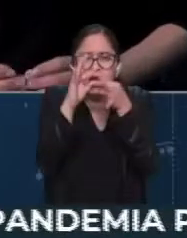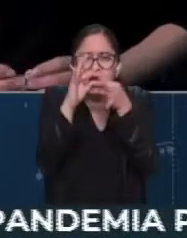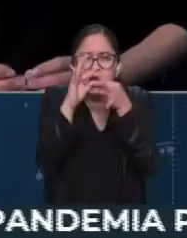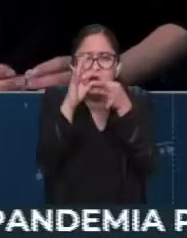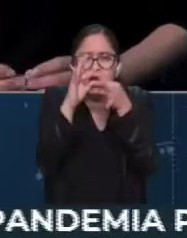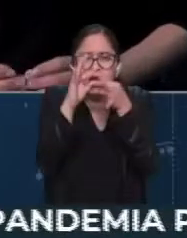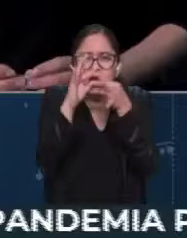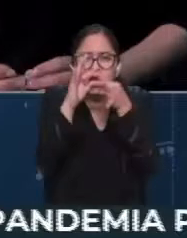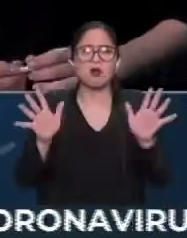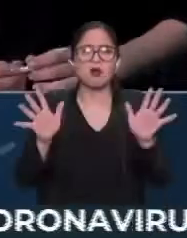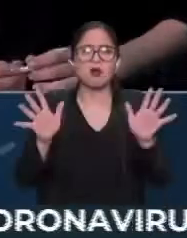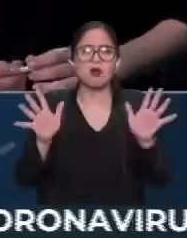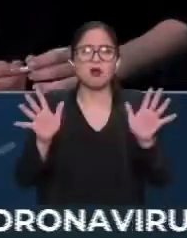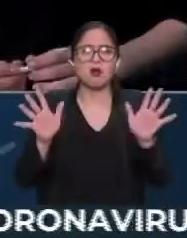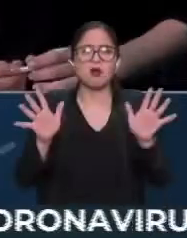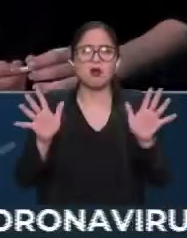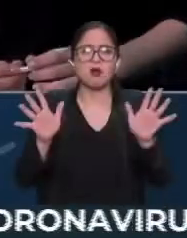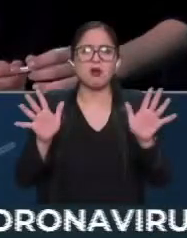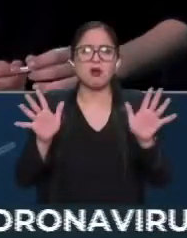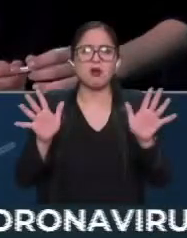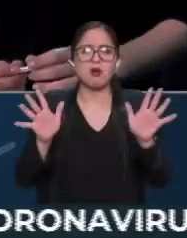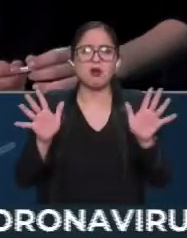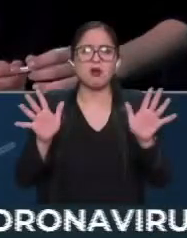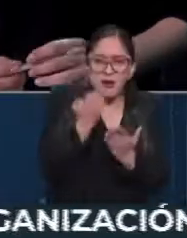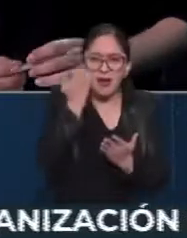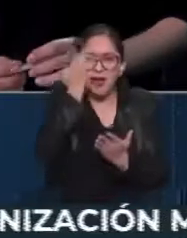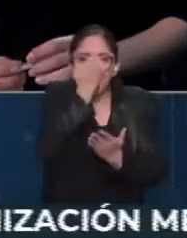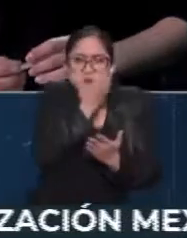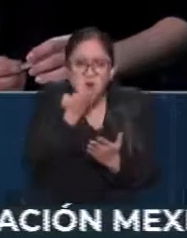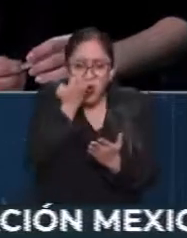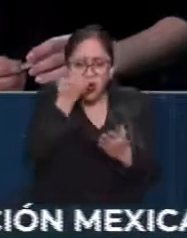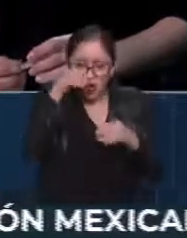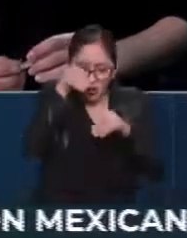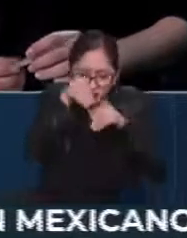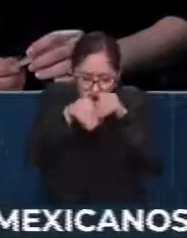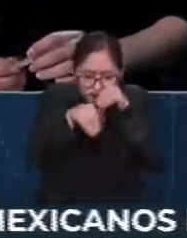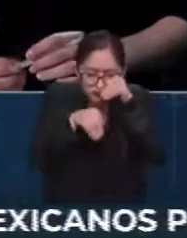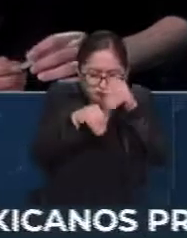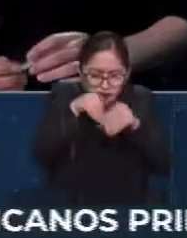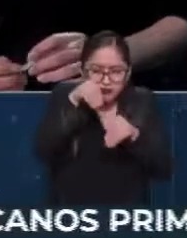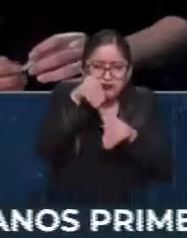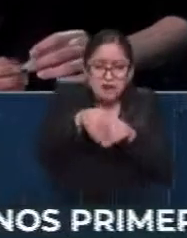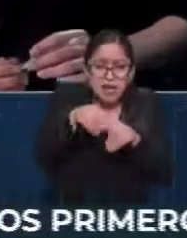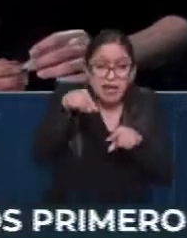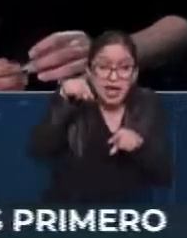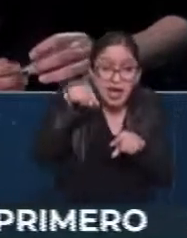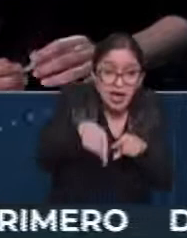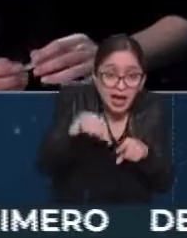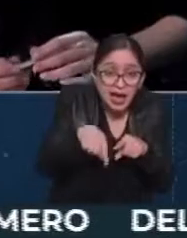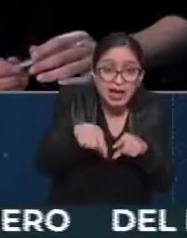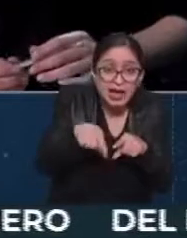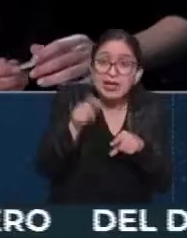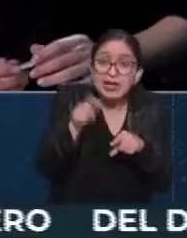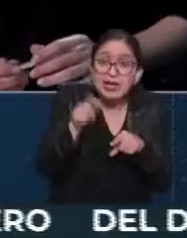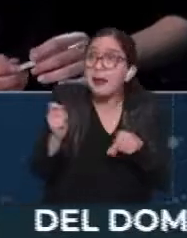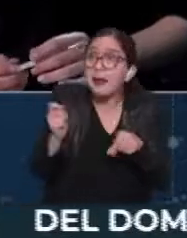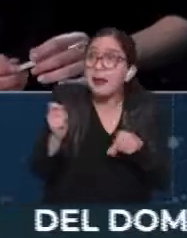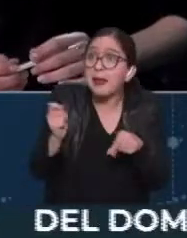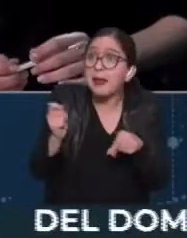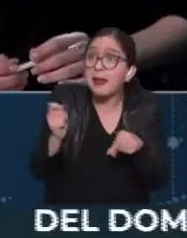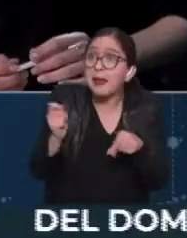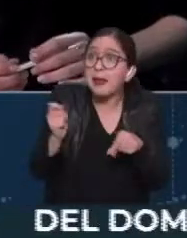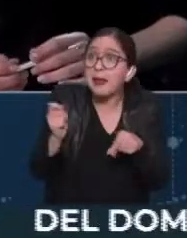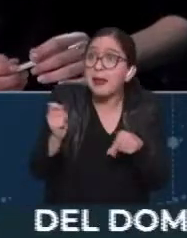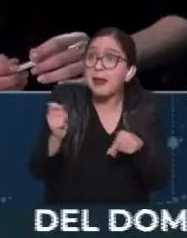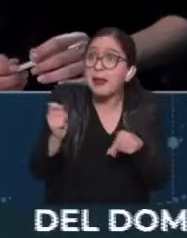un plan de estudios que se compadezca, que se haga cargo que lo que le sucedió a la humanidad y a